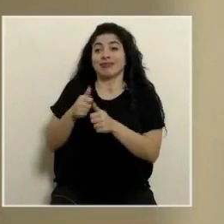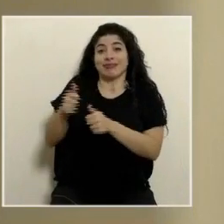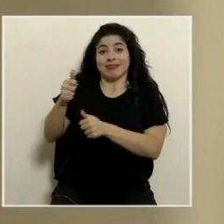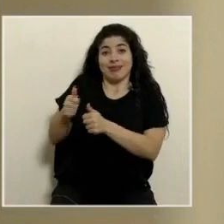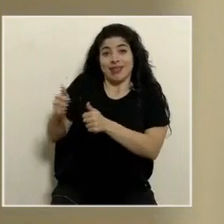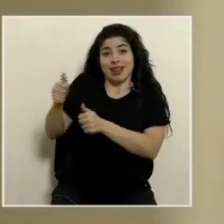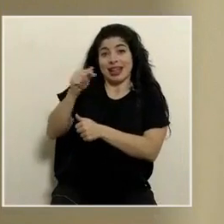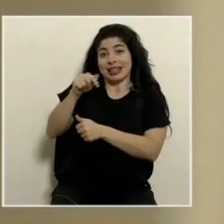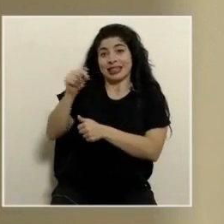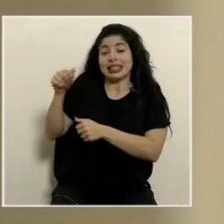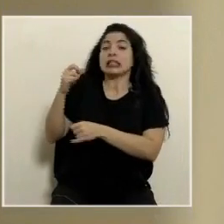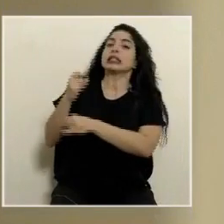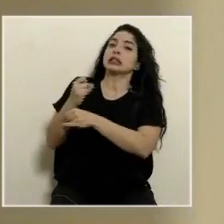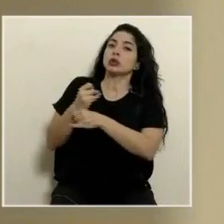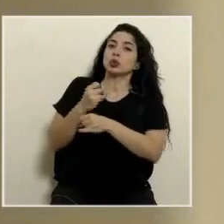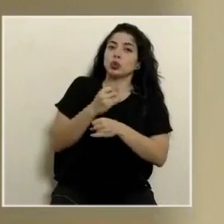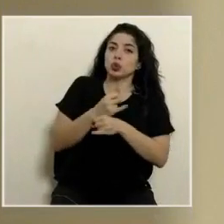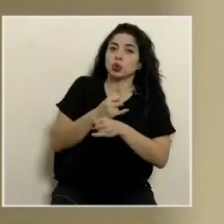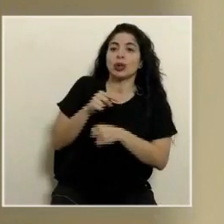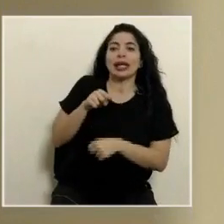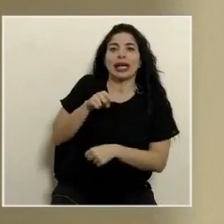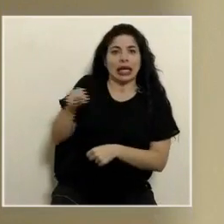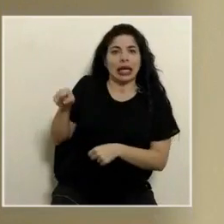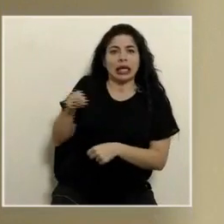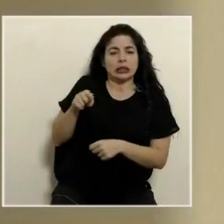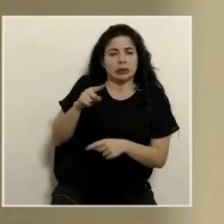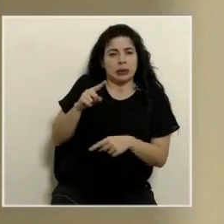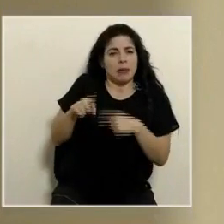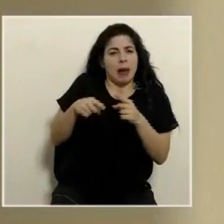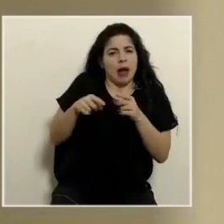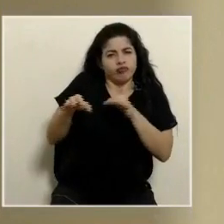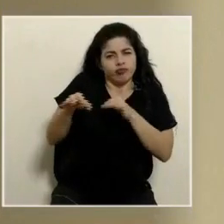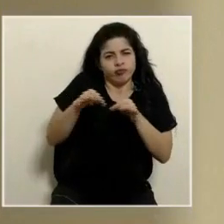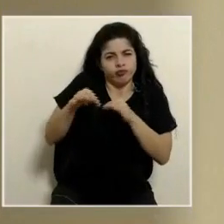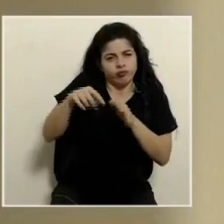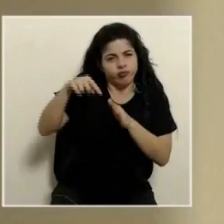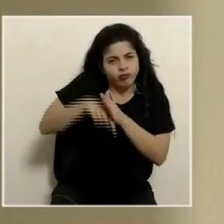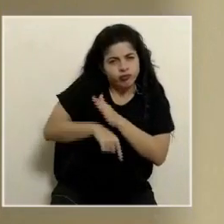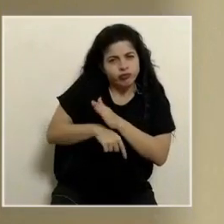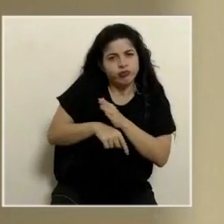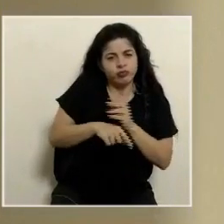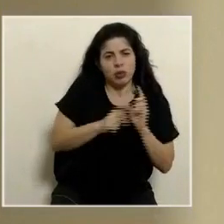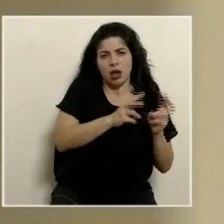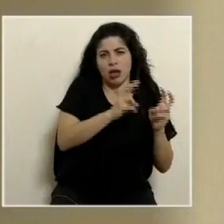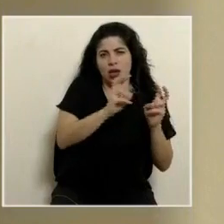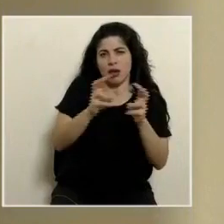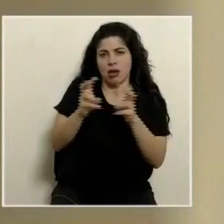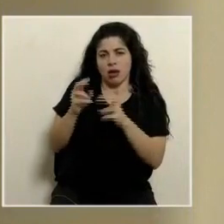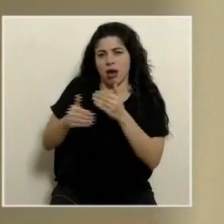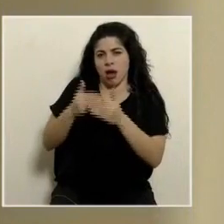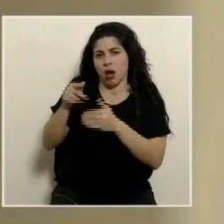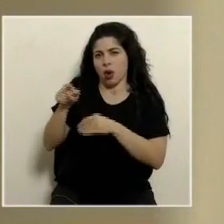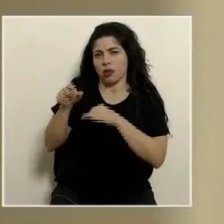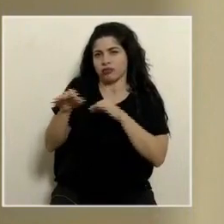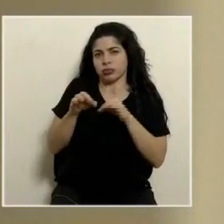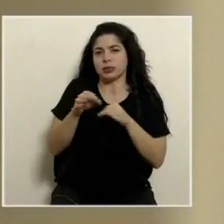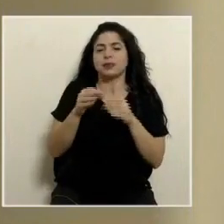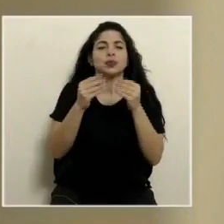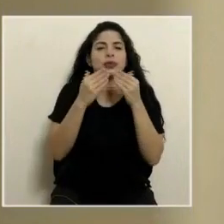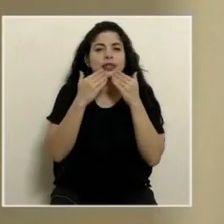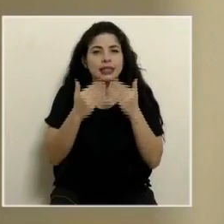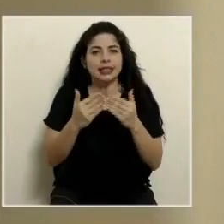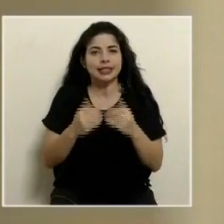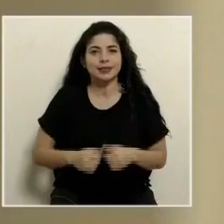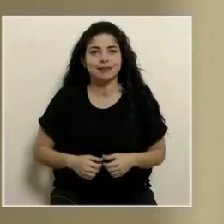de las distintas instituciones, ellos darán el detalle de cada una de estas medidas. Muchísimas